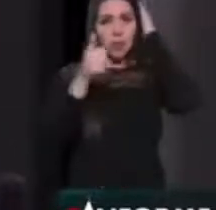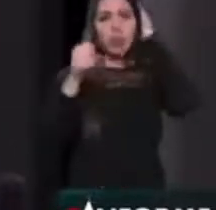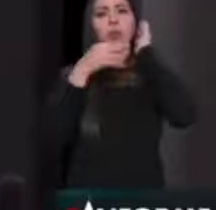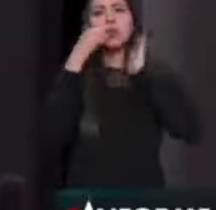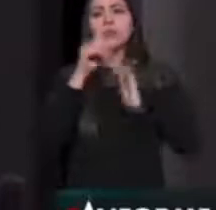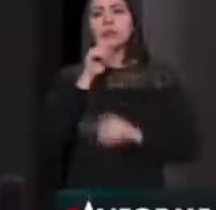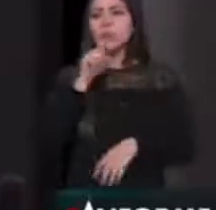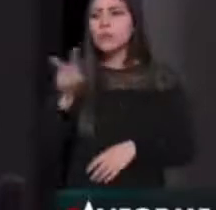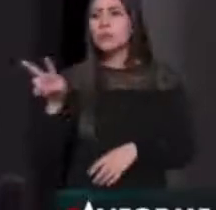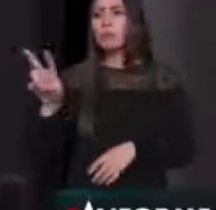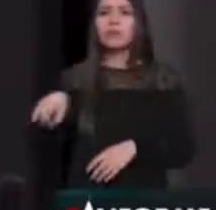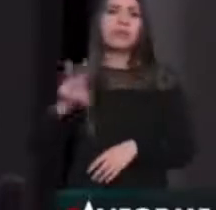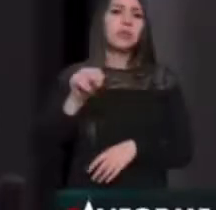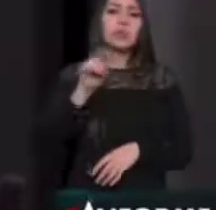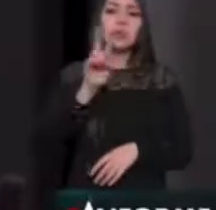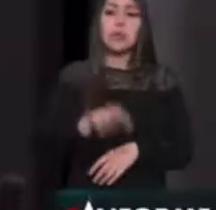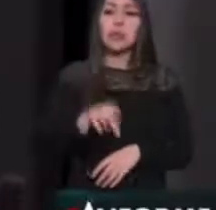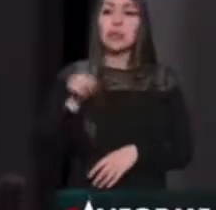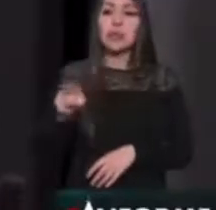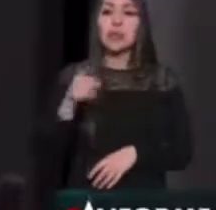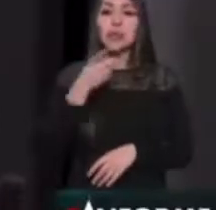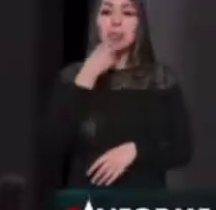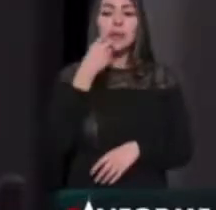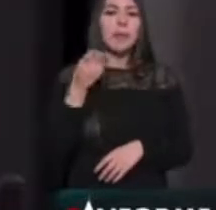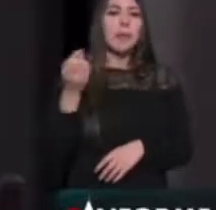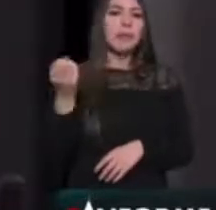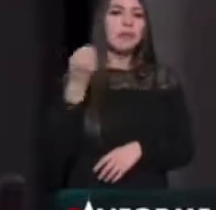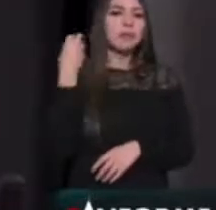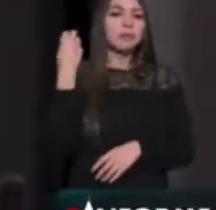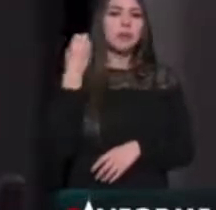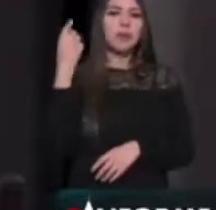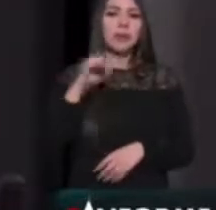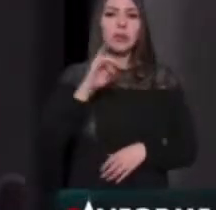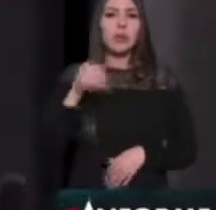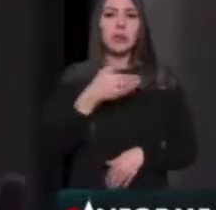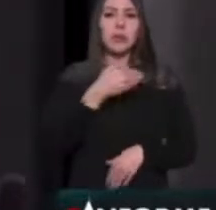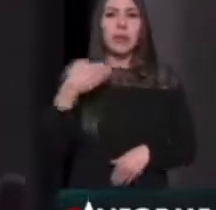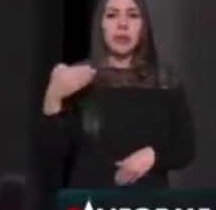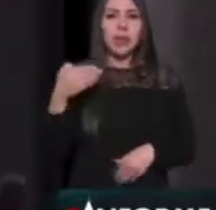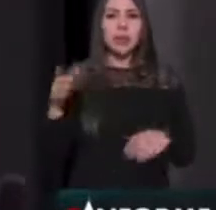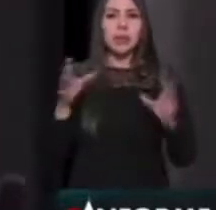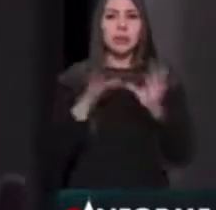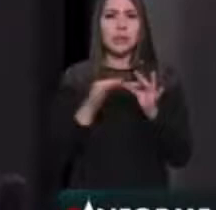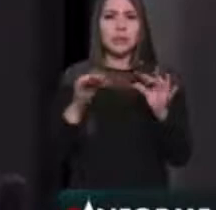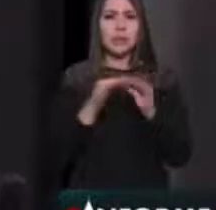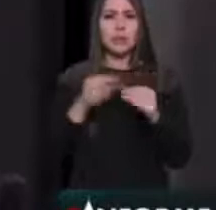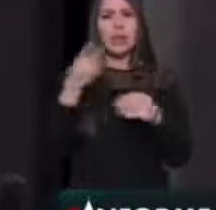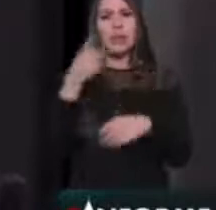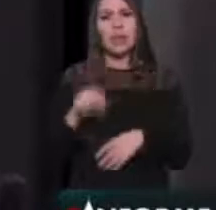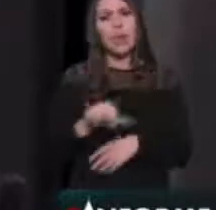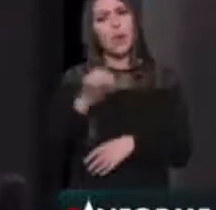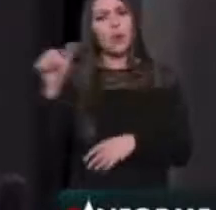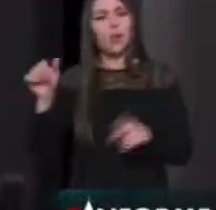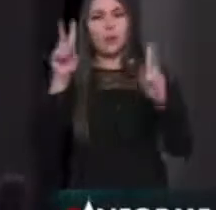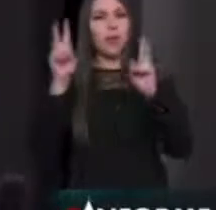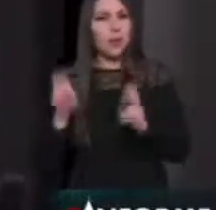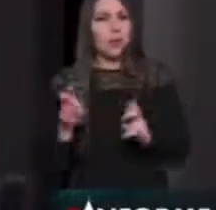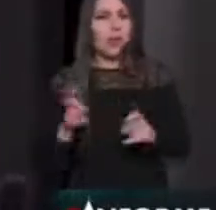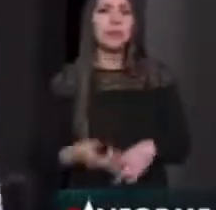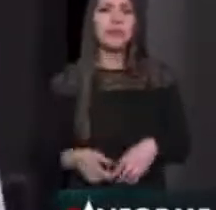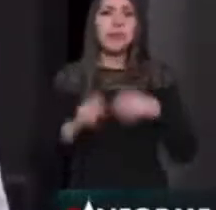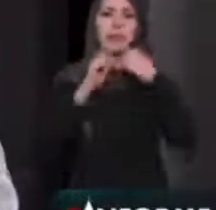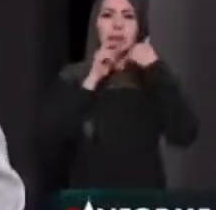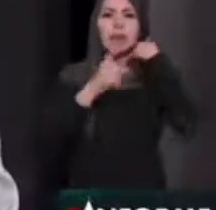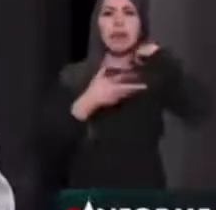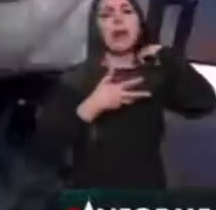trataba de una conferencia de prensa que había dado Biden al respecto de otro tema. Y por ejemplo, así